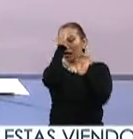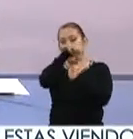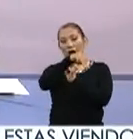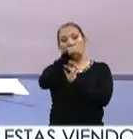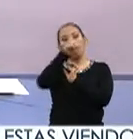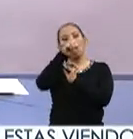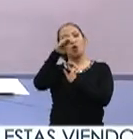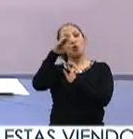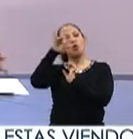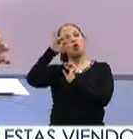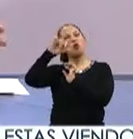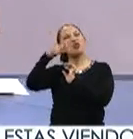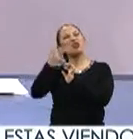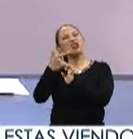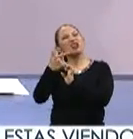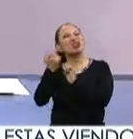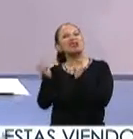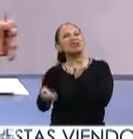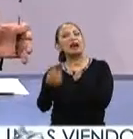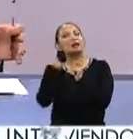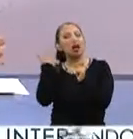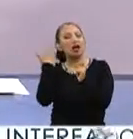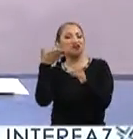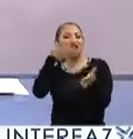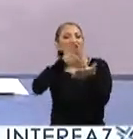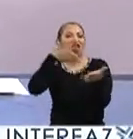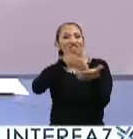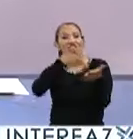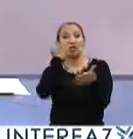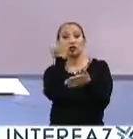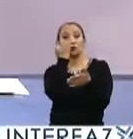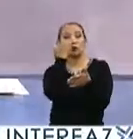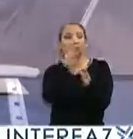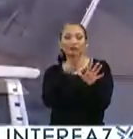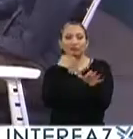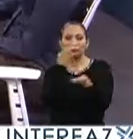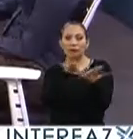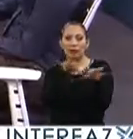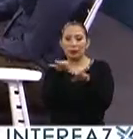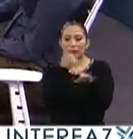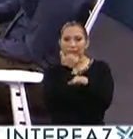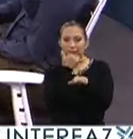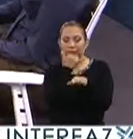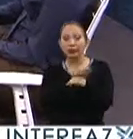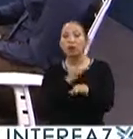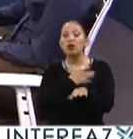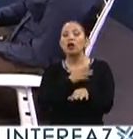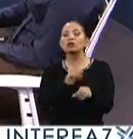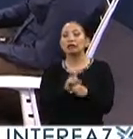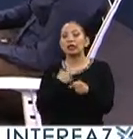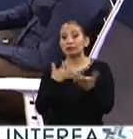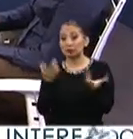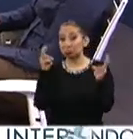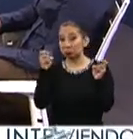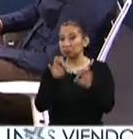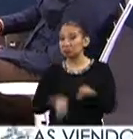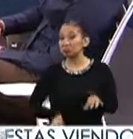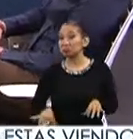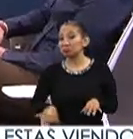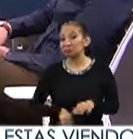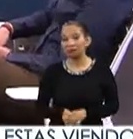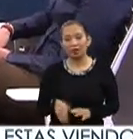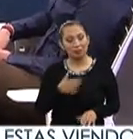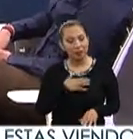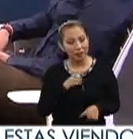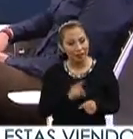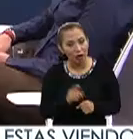moving, que bueno, pues es el acoso laboral. Doctora, gracias por estar con nosotros. Muy buenos días. Hola. Vaya tema interesante. Sí,